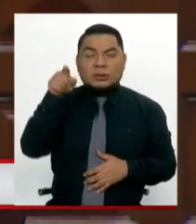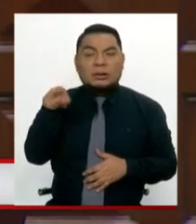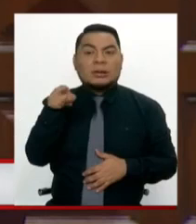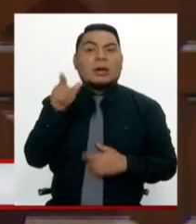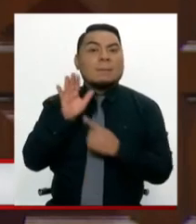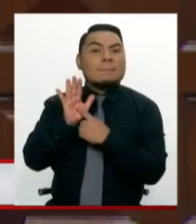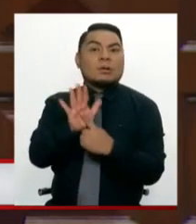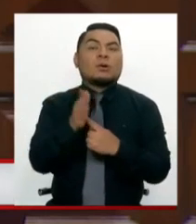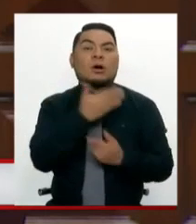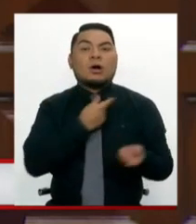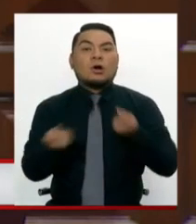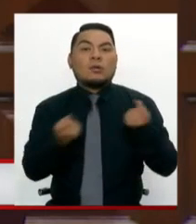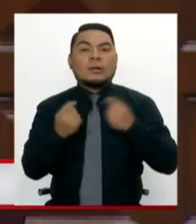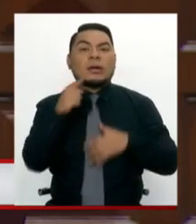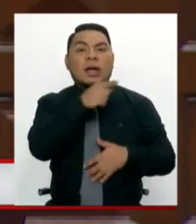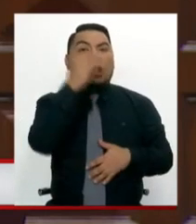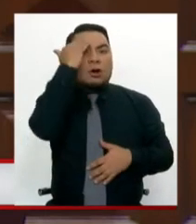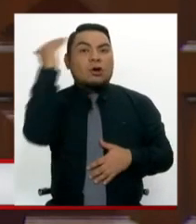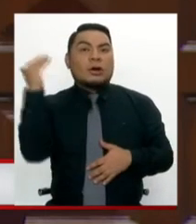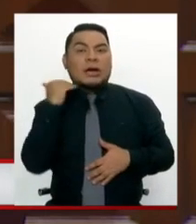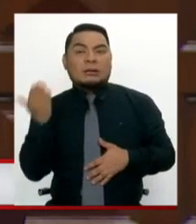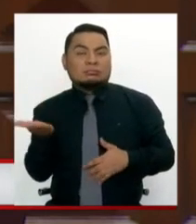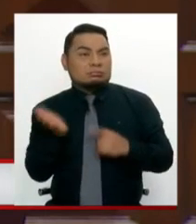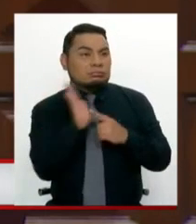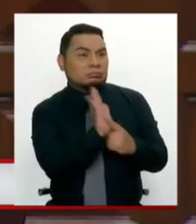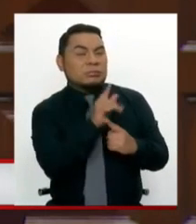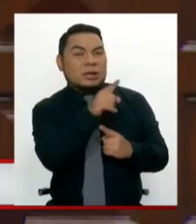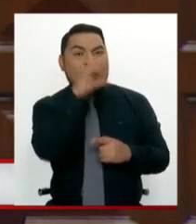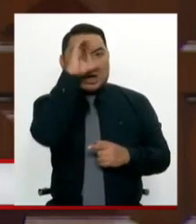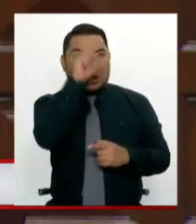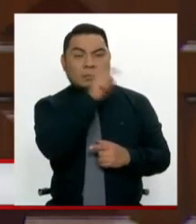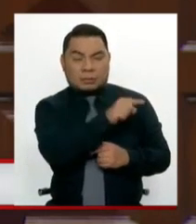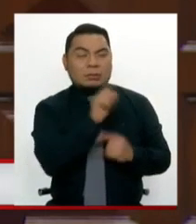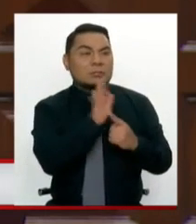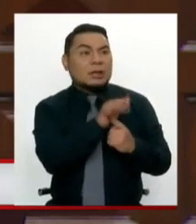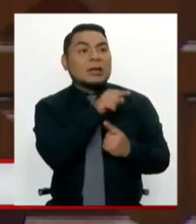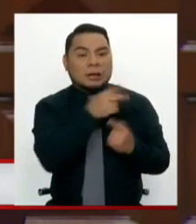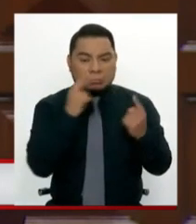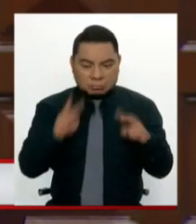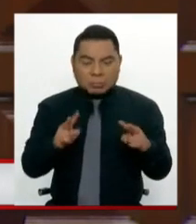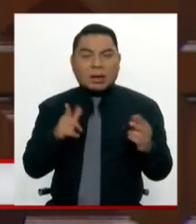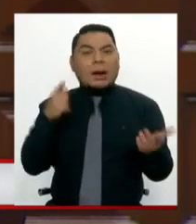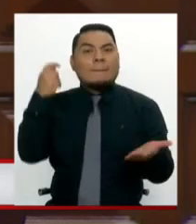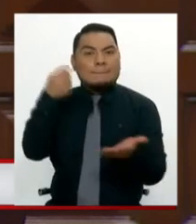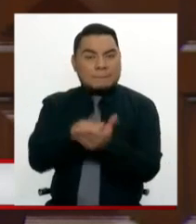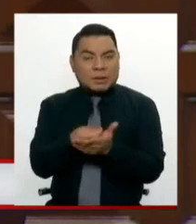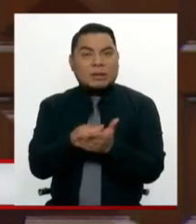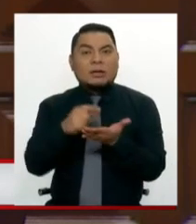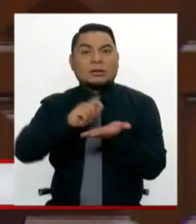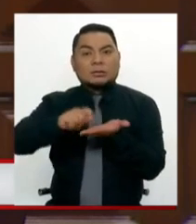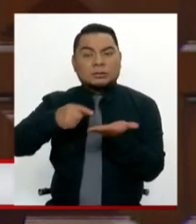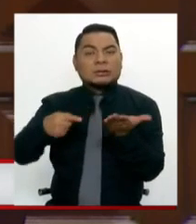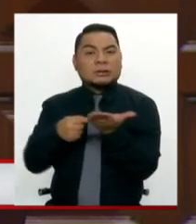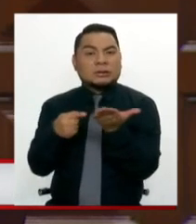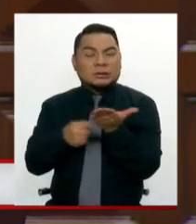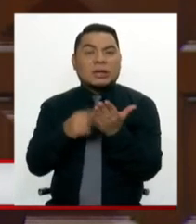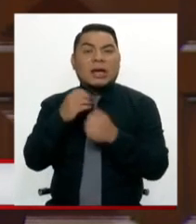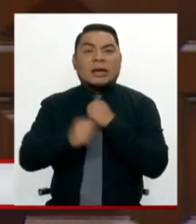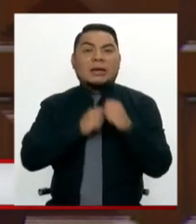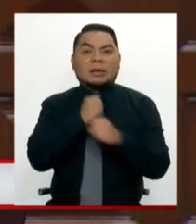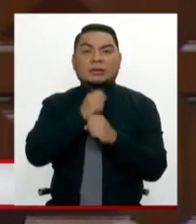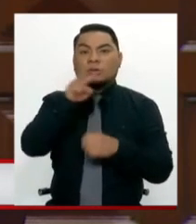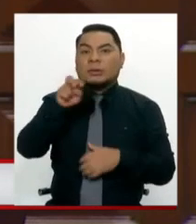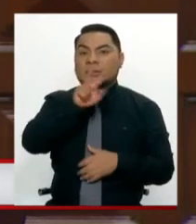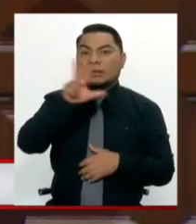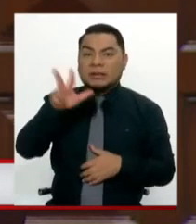sido presentado al Gobierno de Corea a través de su embajada para el financiamiento del expediente técnico en el